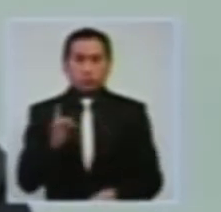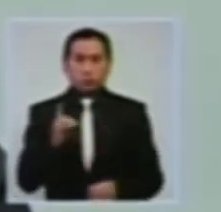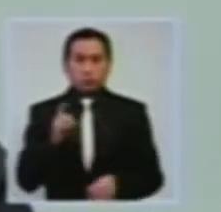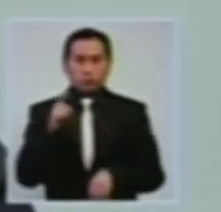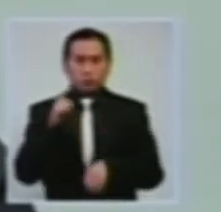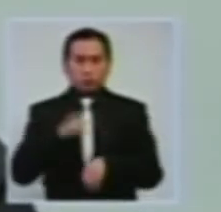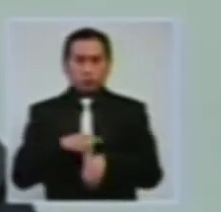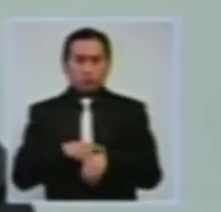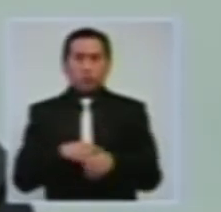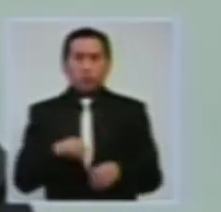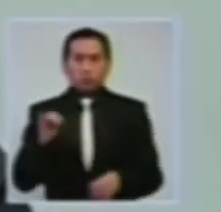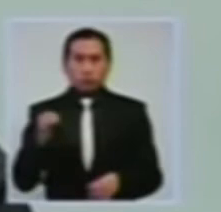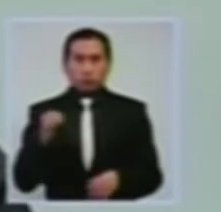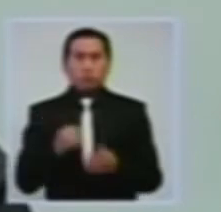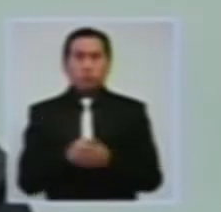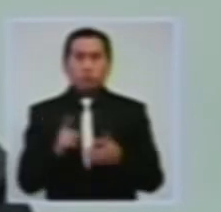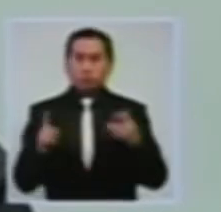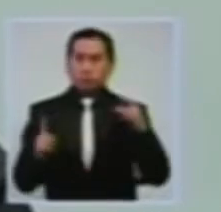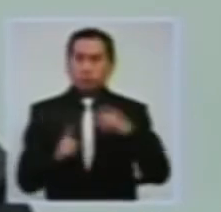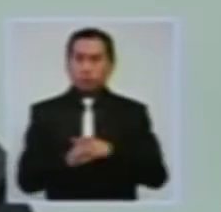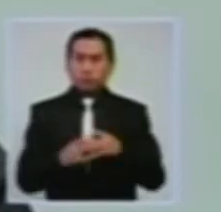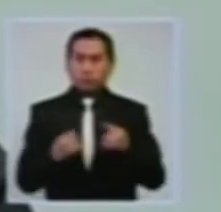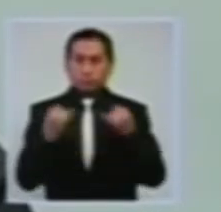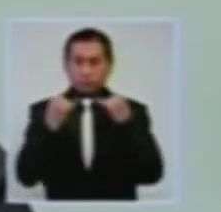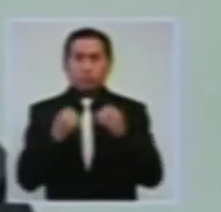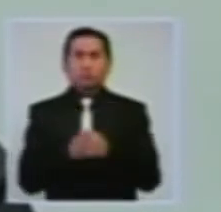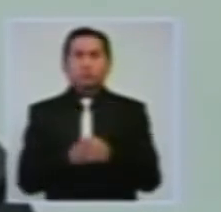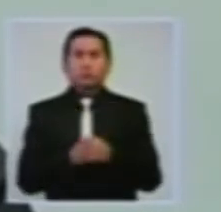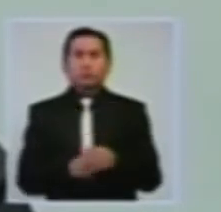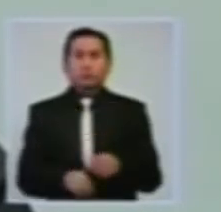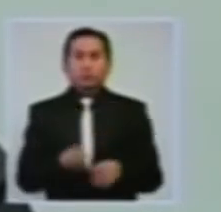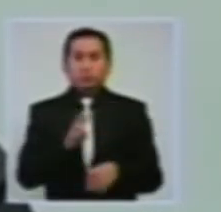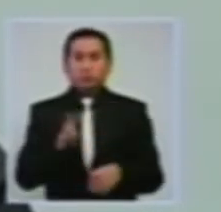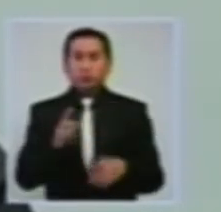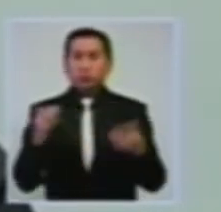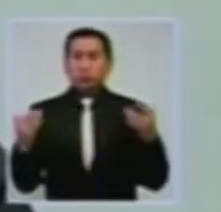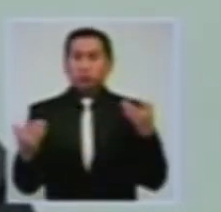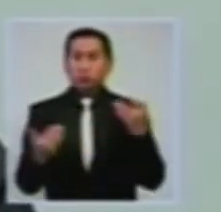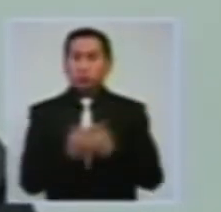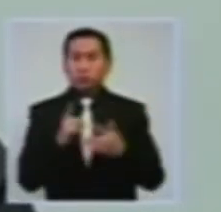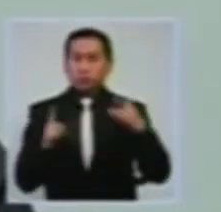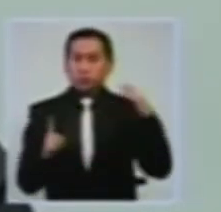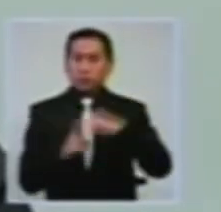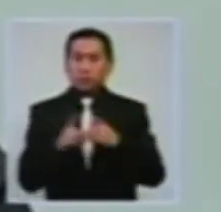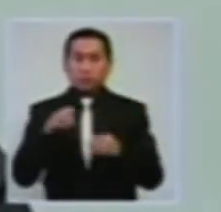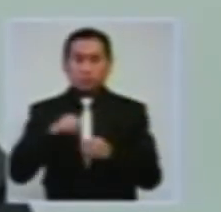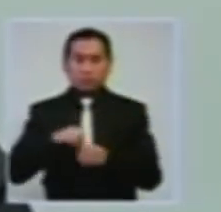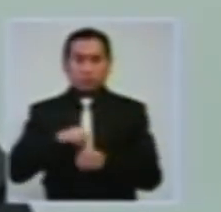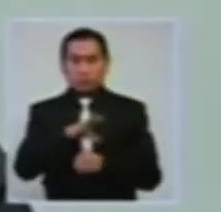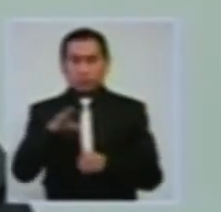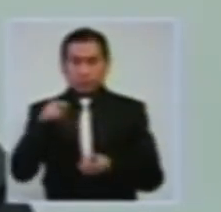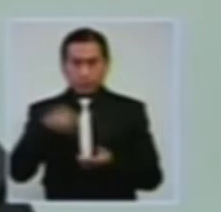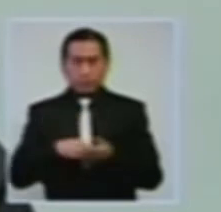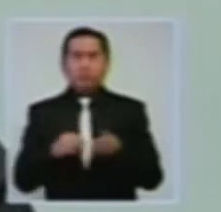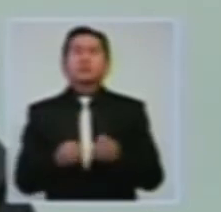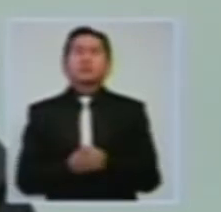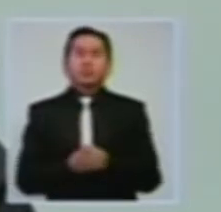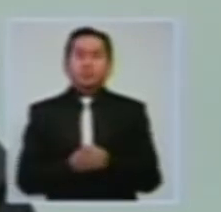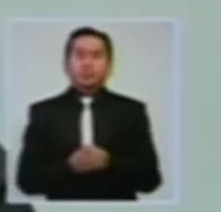26 de marzo se han reportado 22 nuevos casos precovir 19